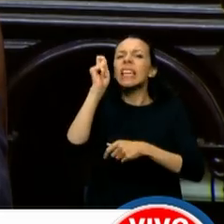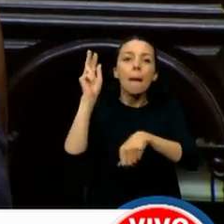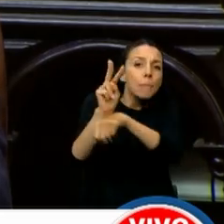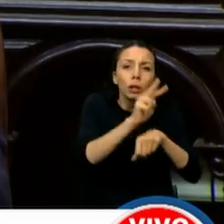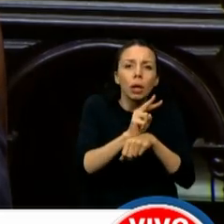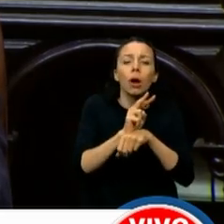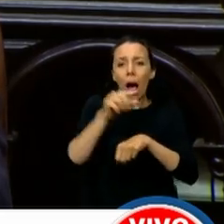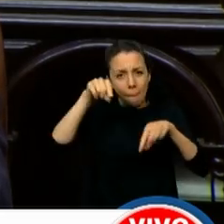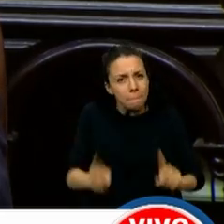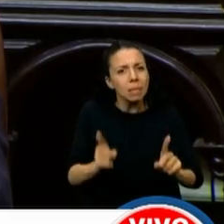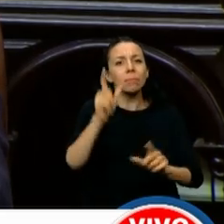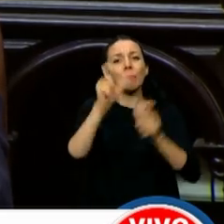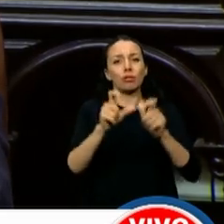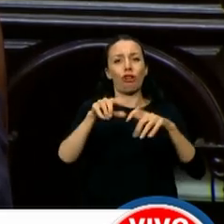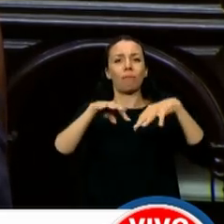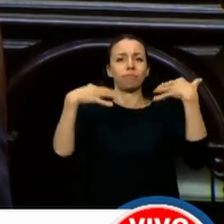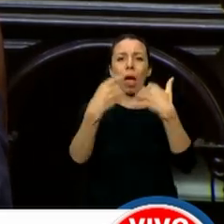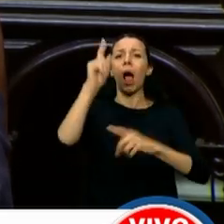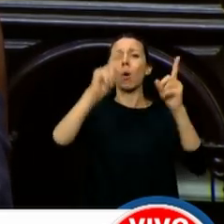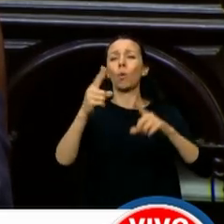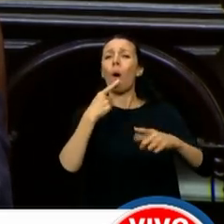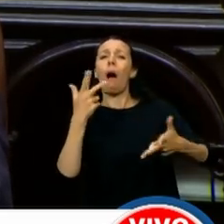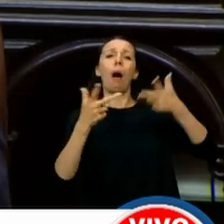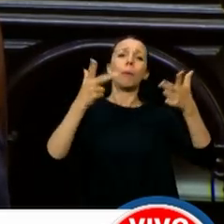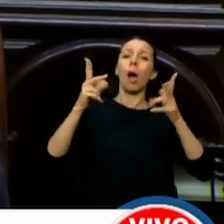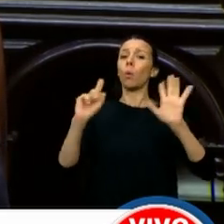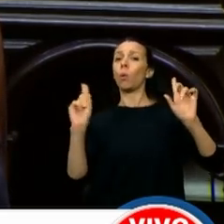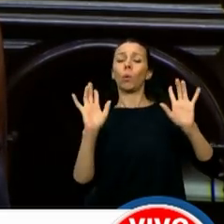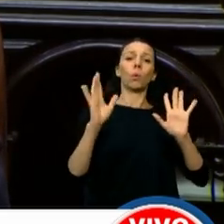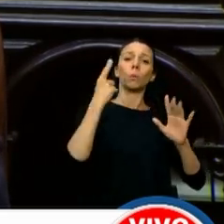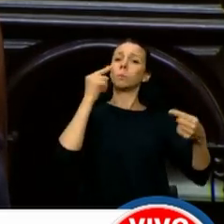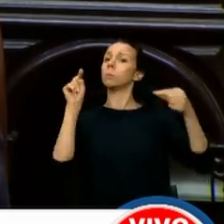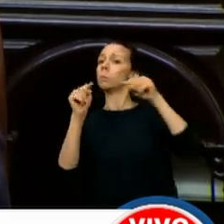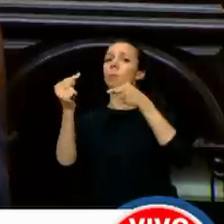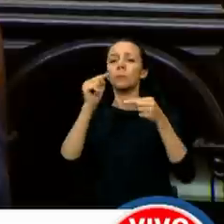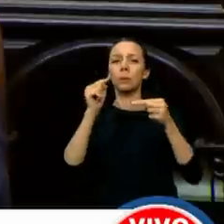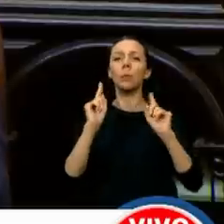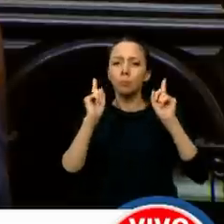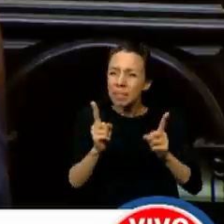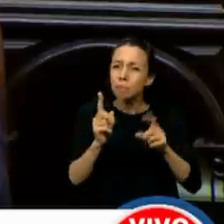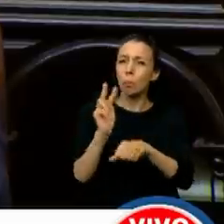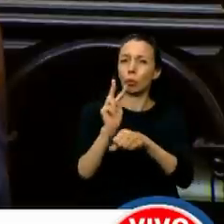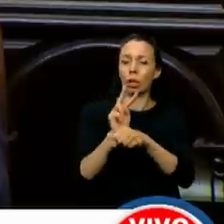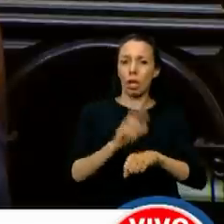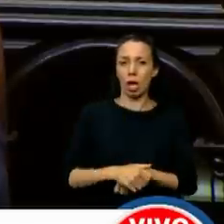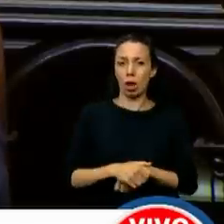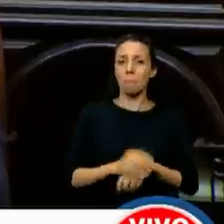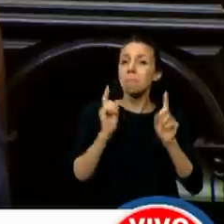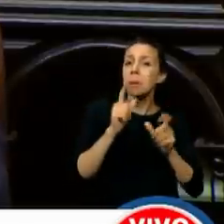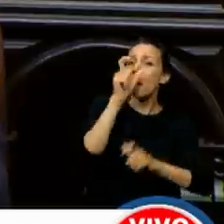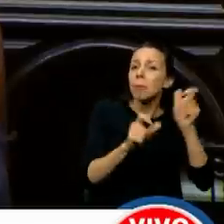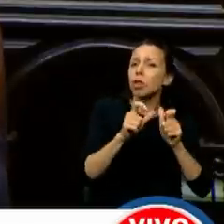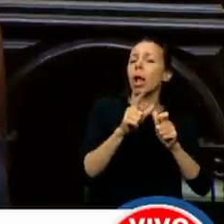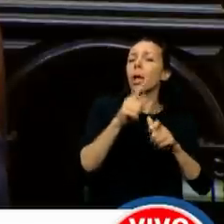se rasgan la vestidura por el tema de un presupuesto que aparece como improvisado y fue protegido por los que vinieron acá votar